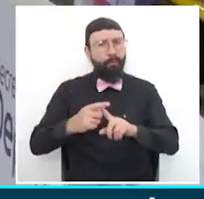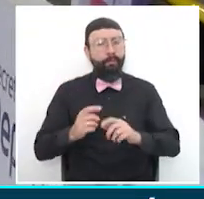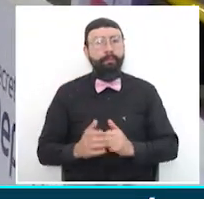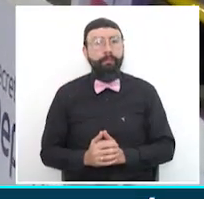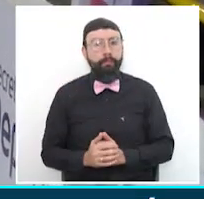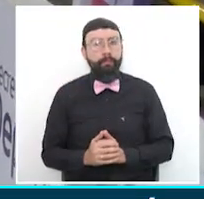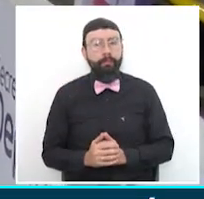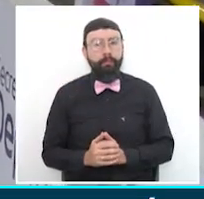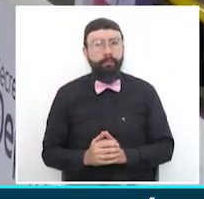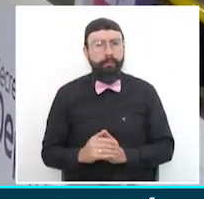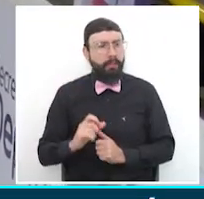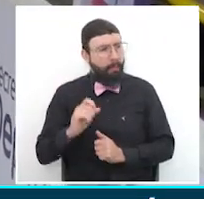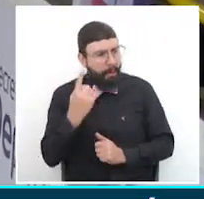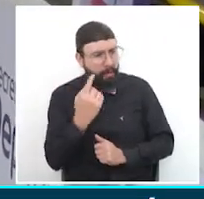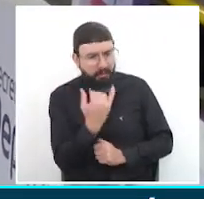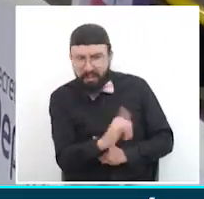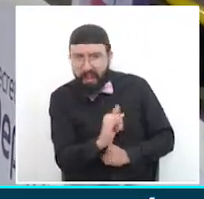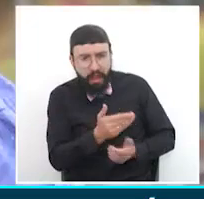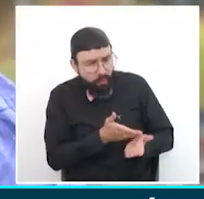Primero, mantener lo bueno que se hizo,